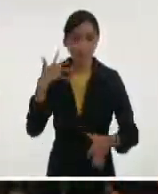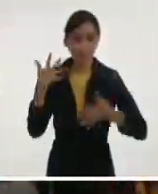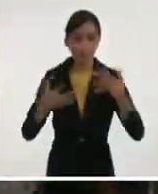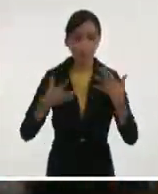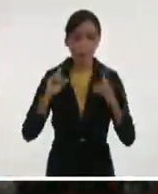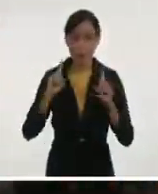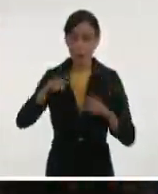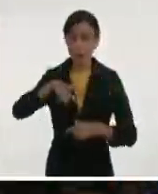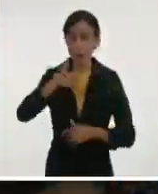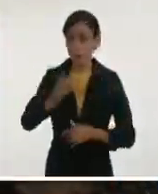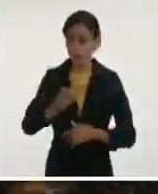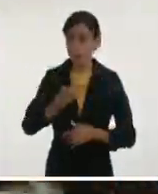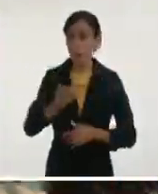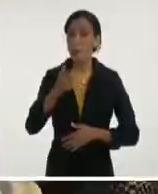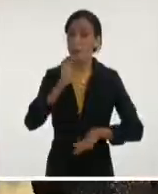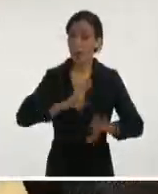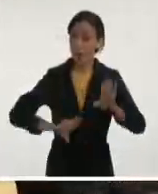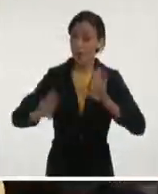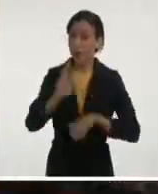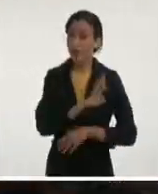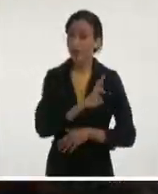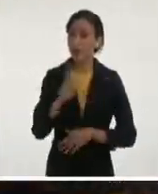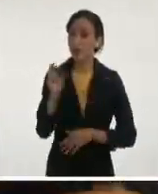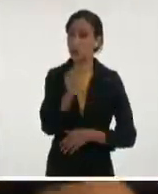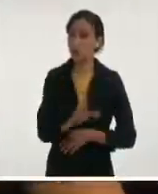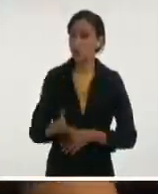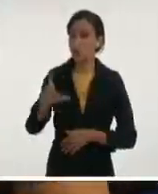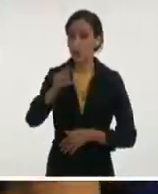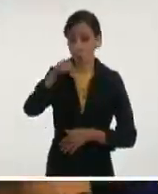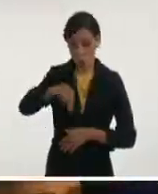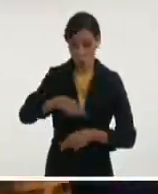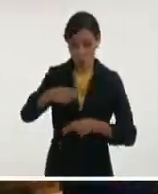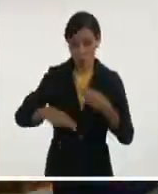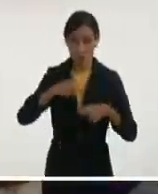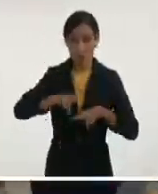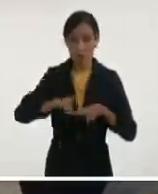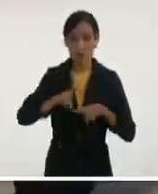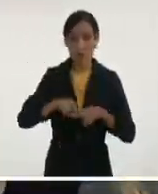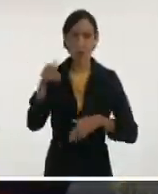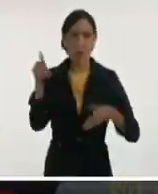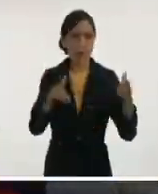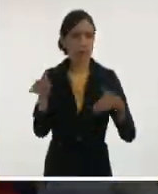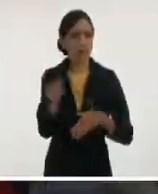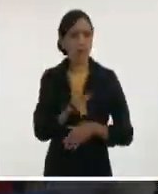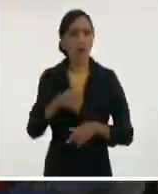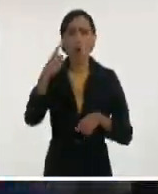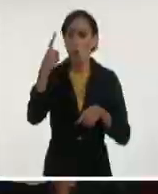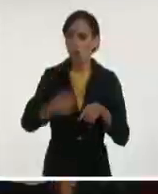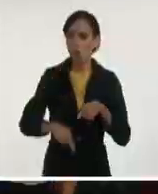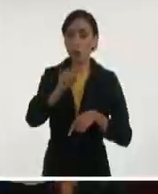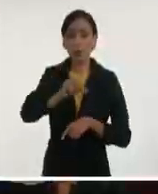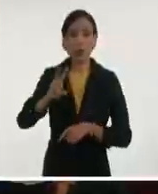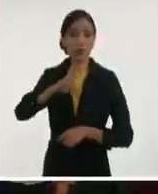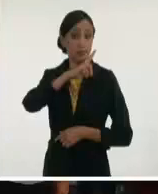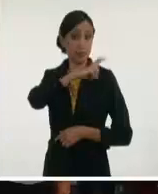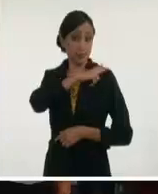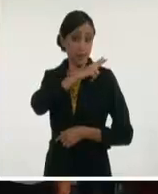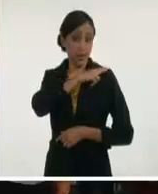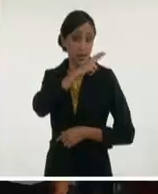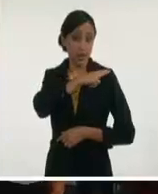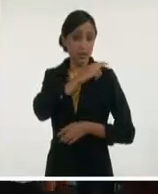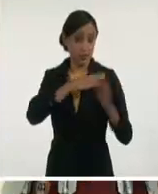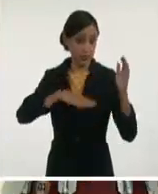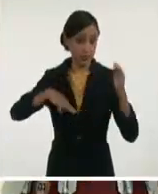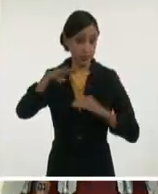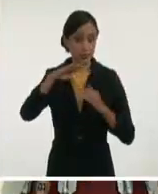de la revolución y el socialismo, celebrado hoy en La Habana, asistieron también otras autoridades de la máxima dirección